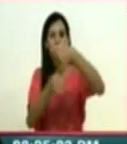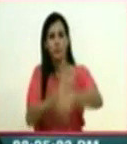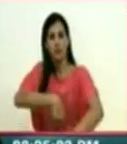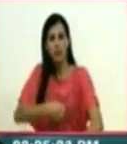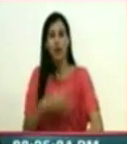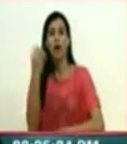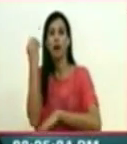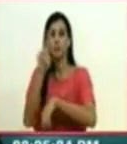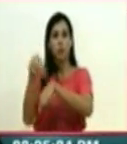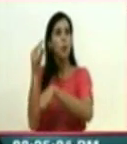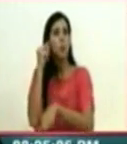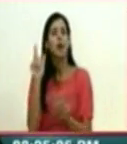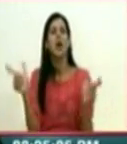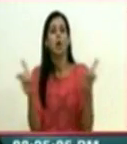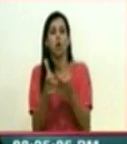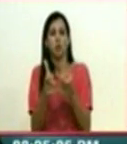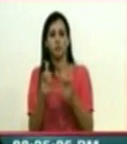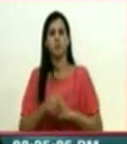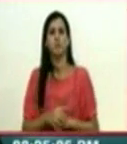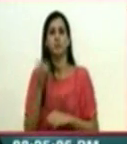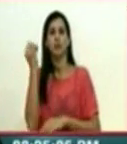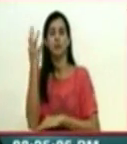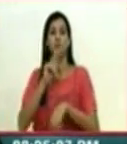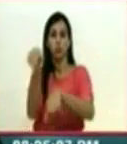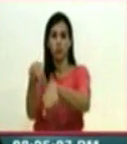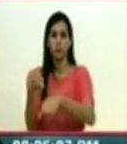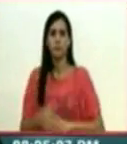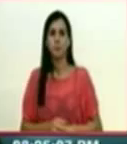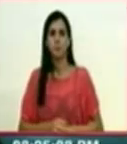Tania Díaz, durante una sesión ordinaria del Parlamento venezolano.